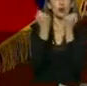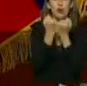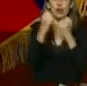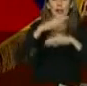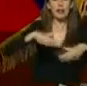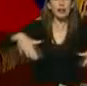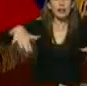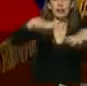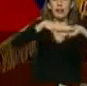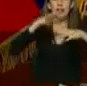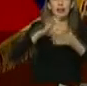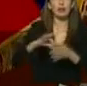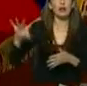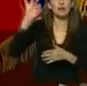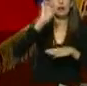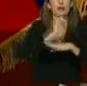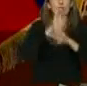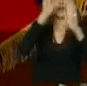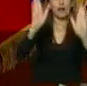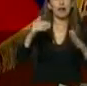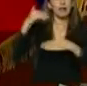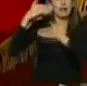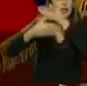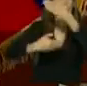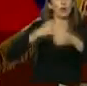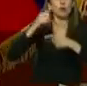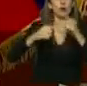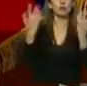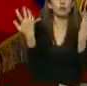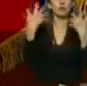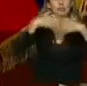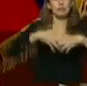que ha caracterizado al pueblo ecuatoriano en épocas de adversidad como estas. Buenas noches.